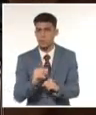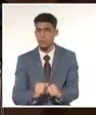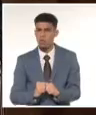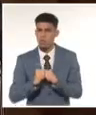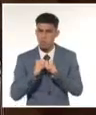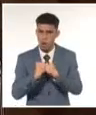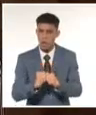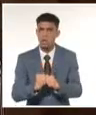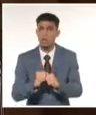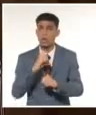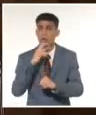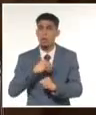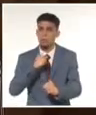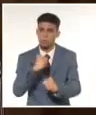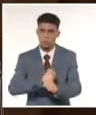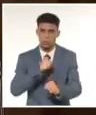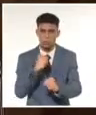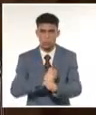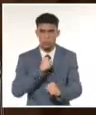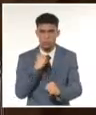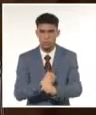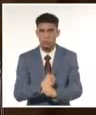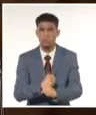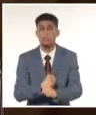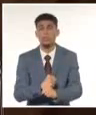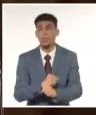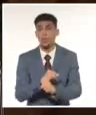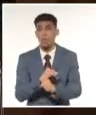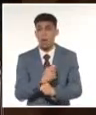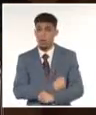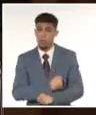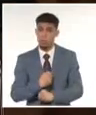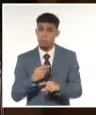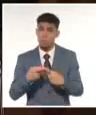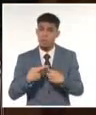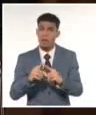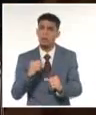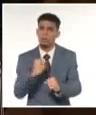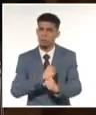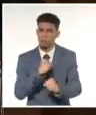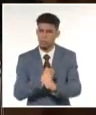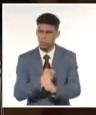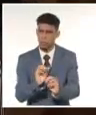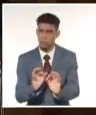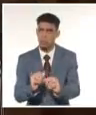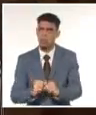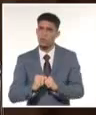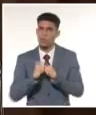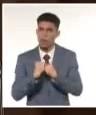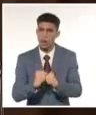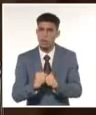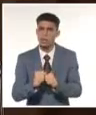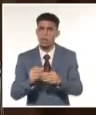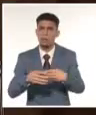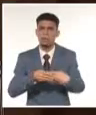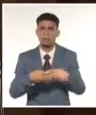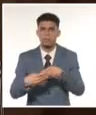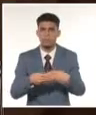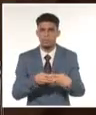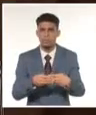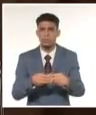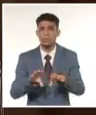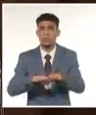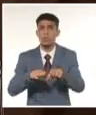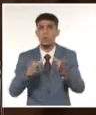desde la rebeldía, desde la intransigencia, desde la fortaleza, la solidez, la energía,